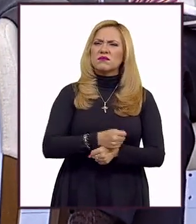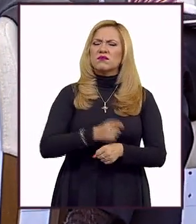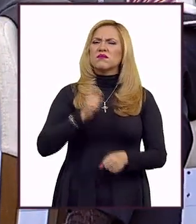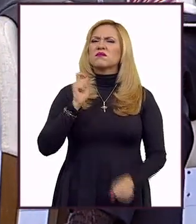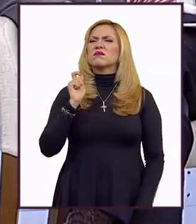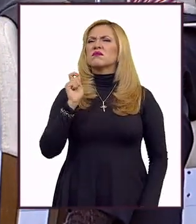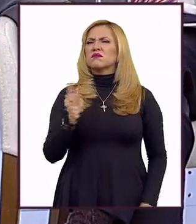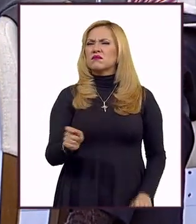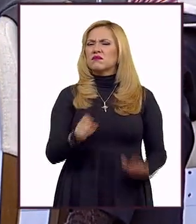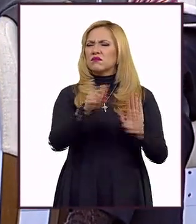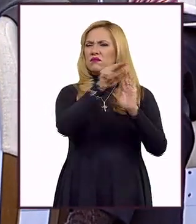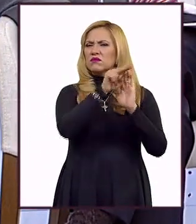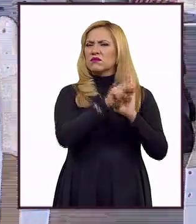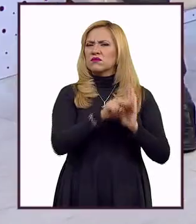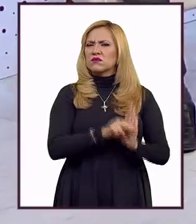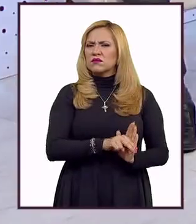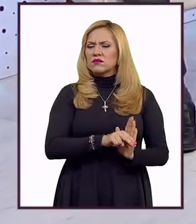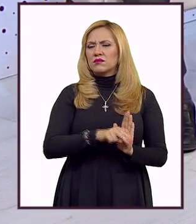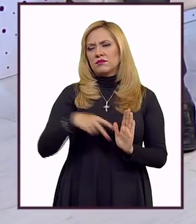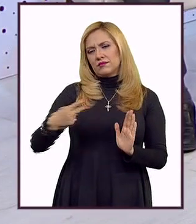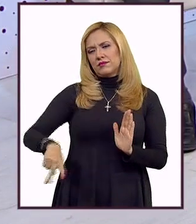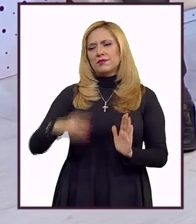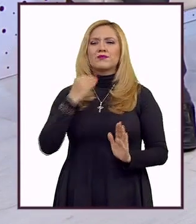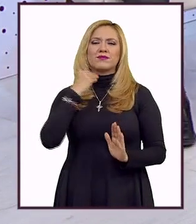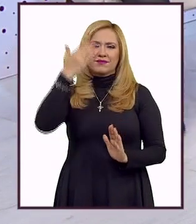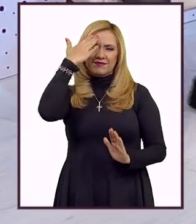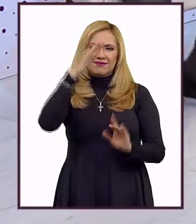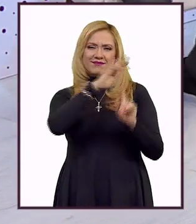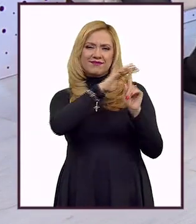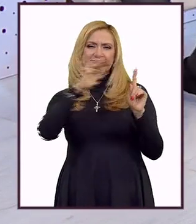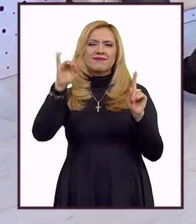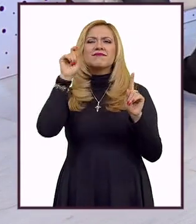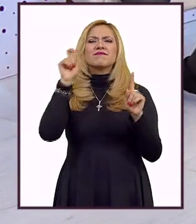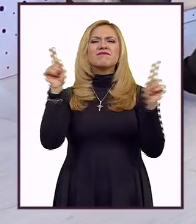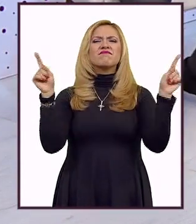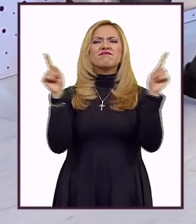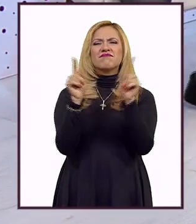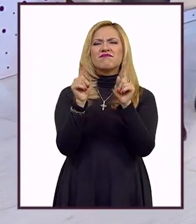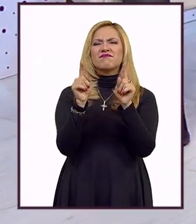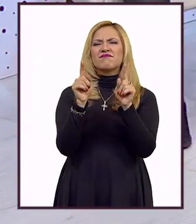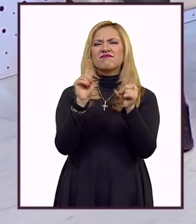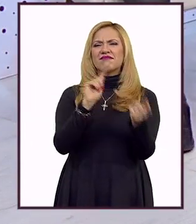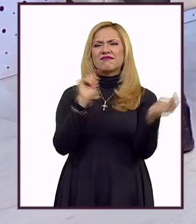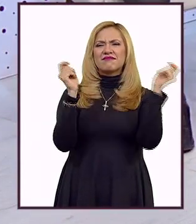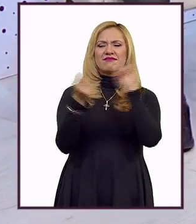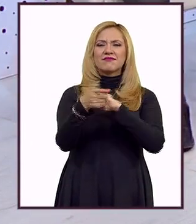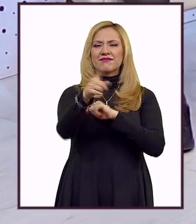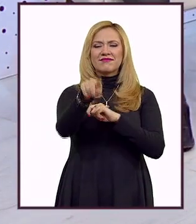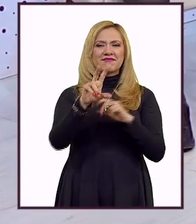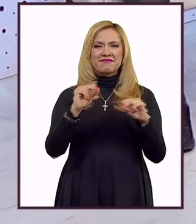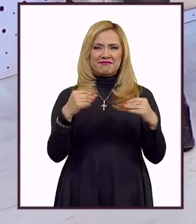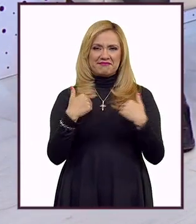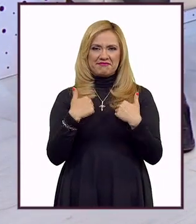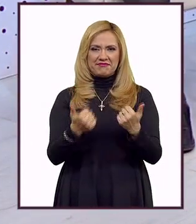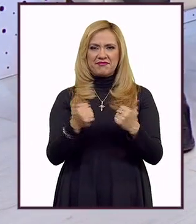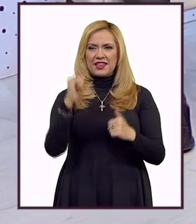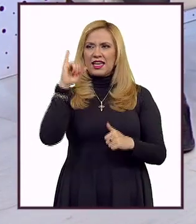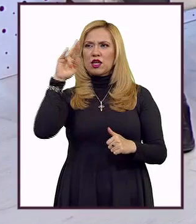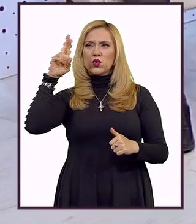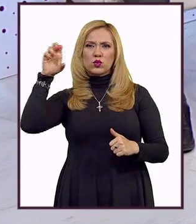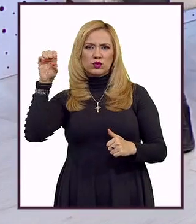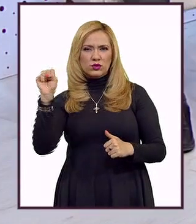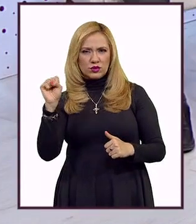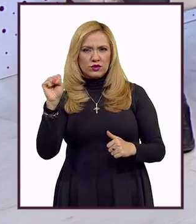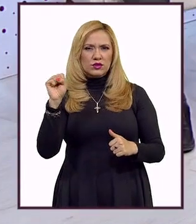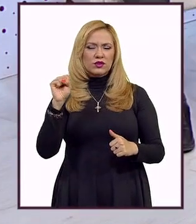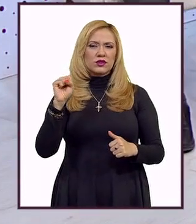cogens. Es un término técnico para los abogados, pero ¿qué significa en términos más comunes? ¿Qué implica?